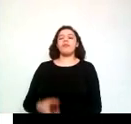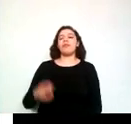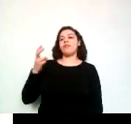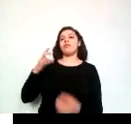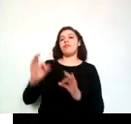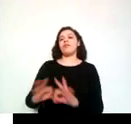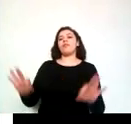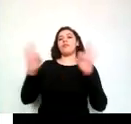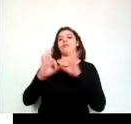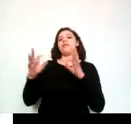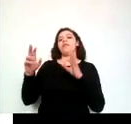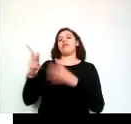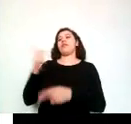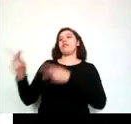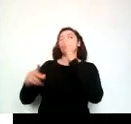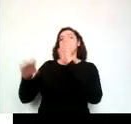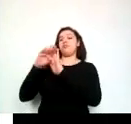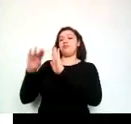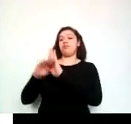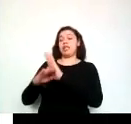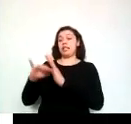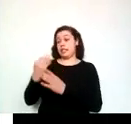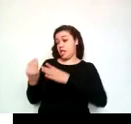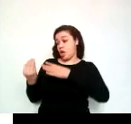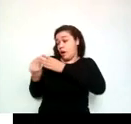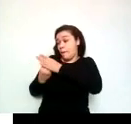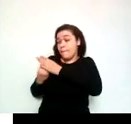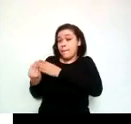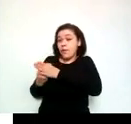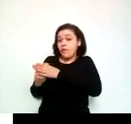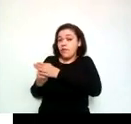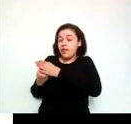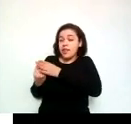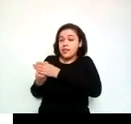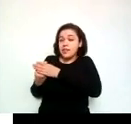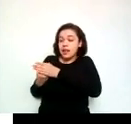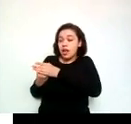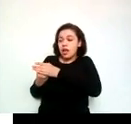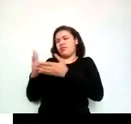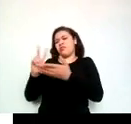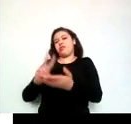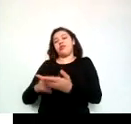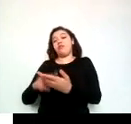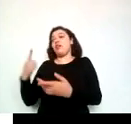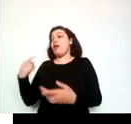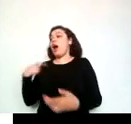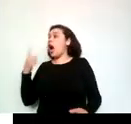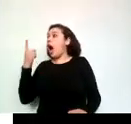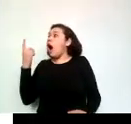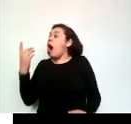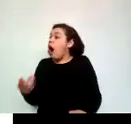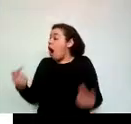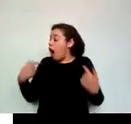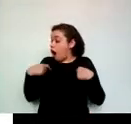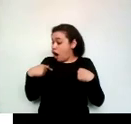importante. Los cuestionarios sí son confidenciales, es decir, no se vale ventilar la información que yo recibí de